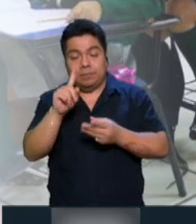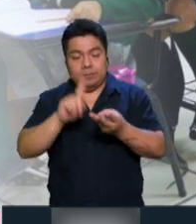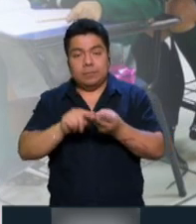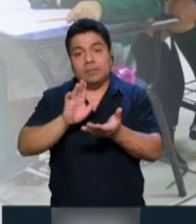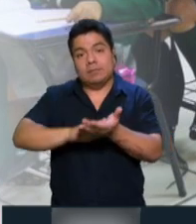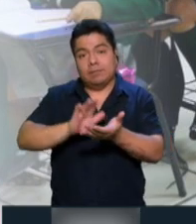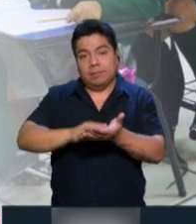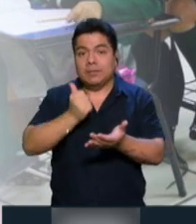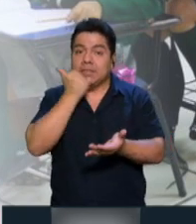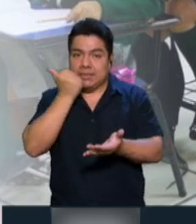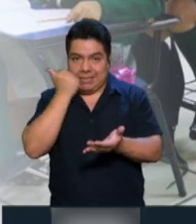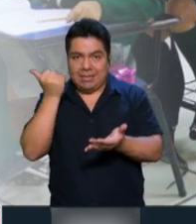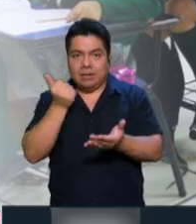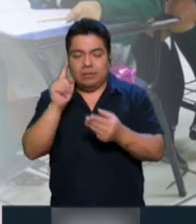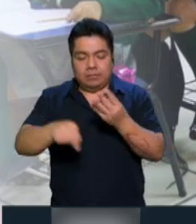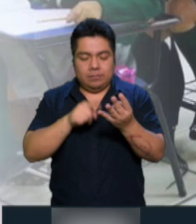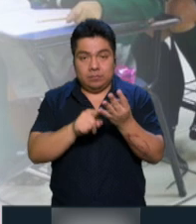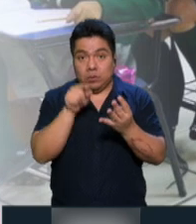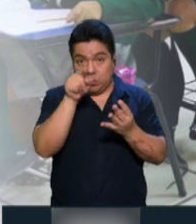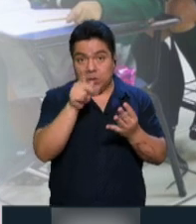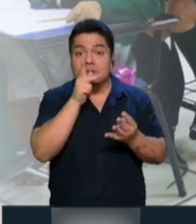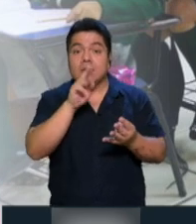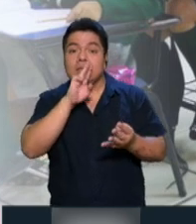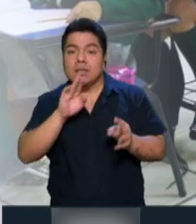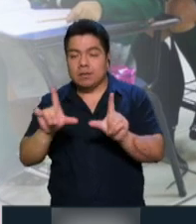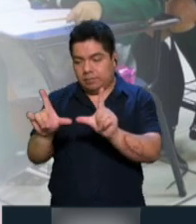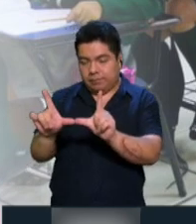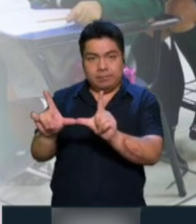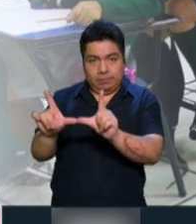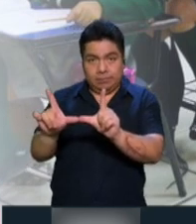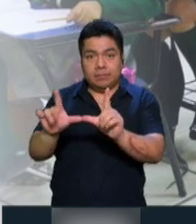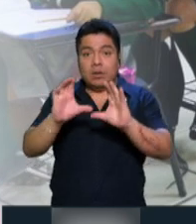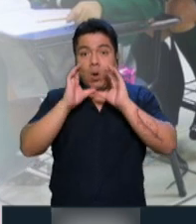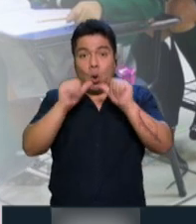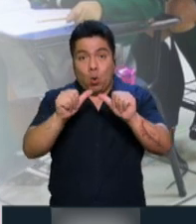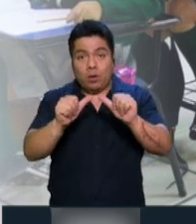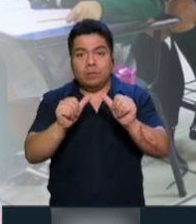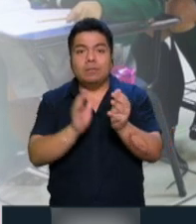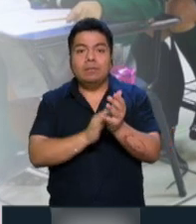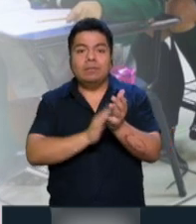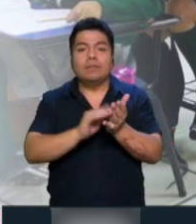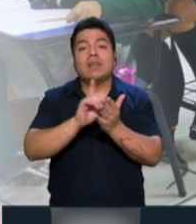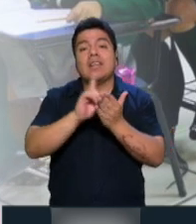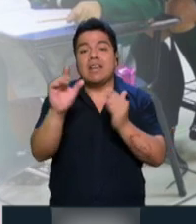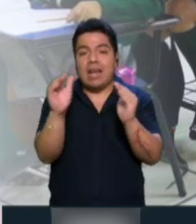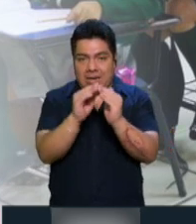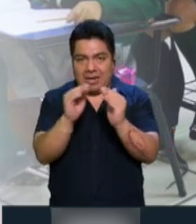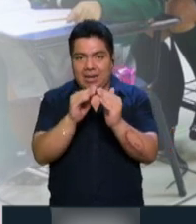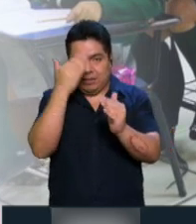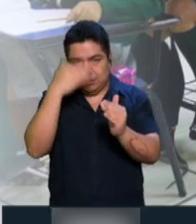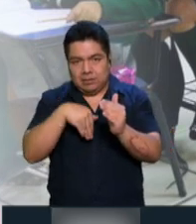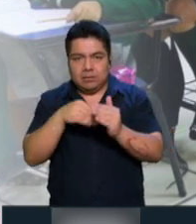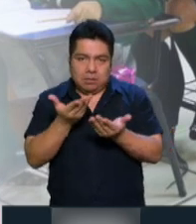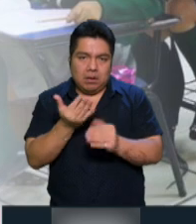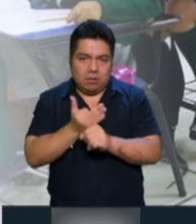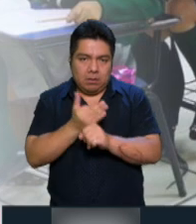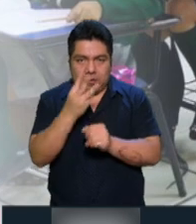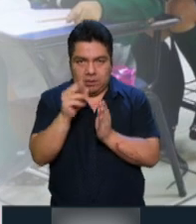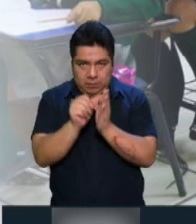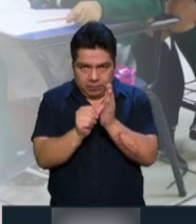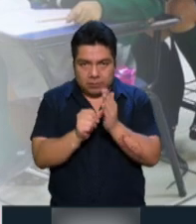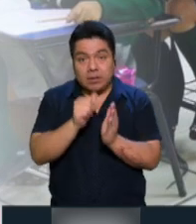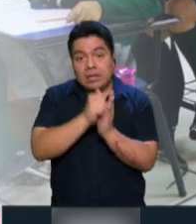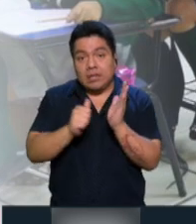estudios, mientras que usted deberá presentar su identificación, su CURP, un comprobante de domicilio vigente o reciente, acta